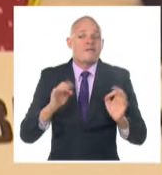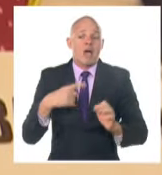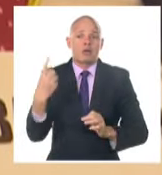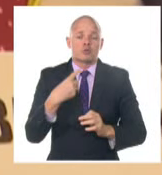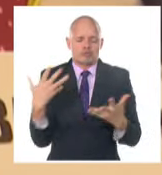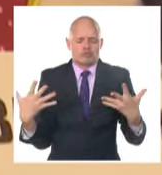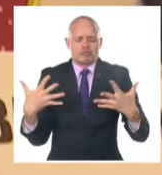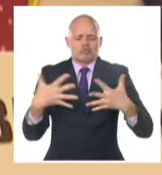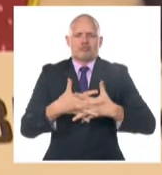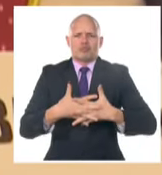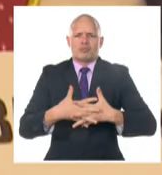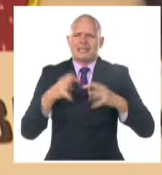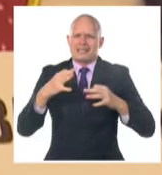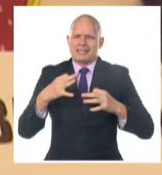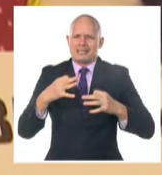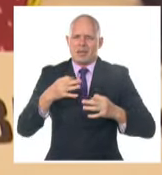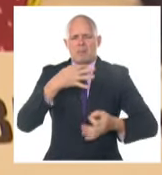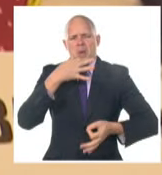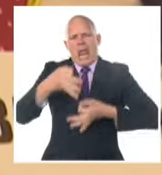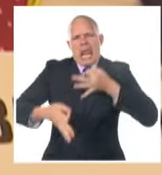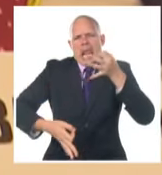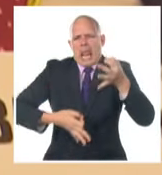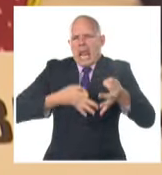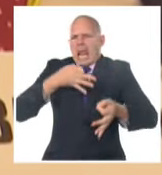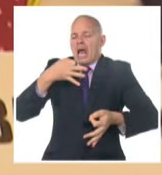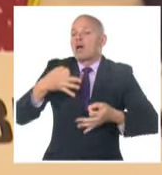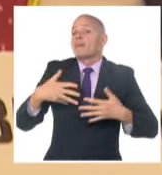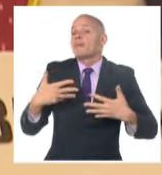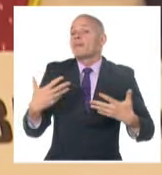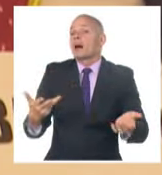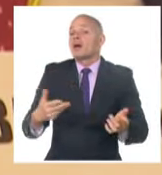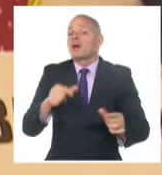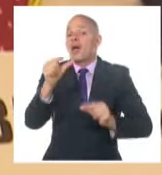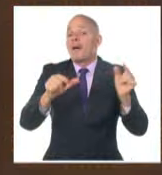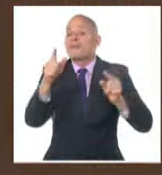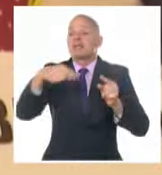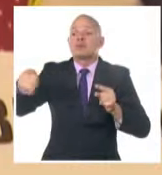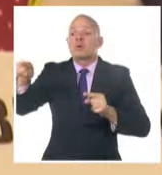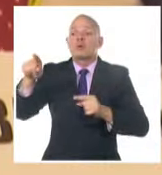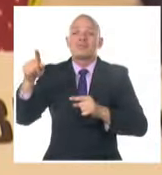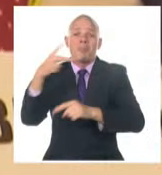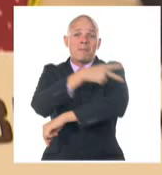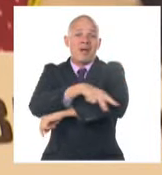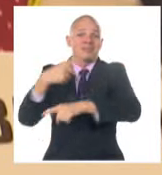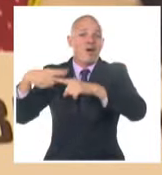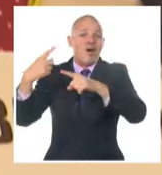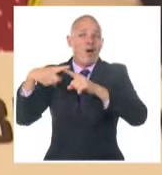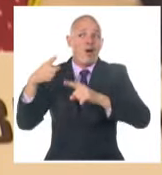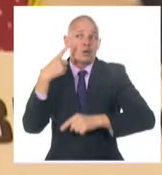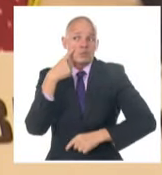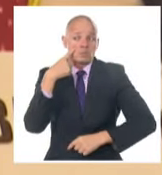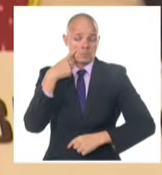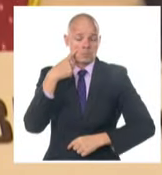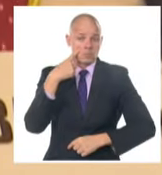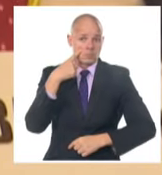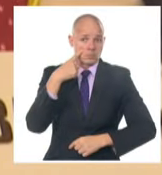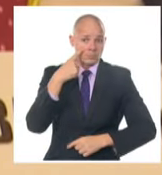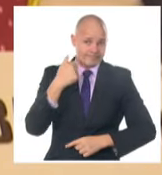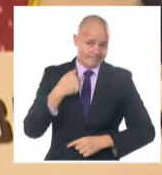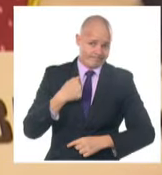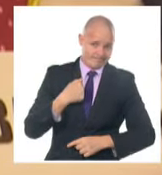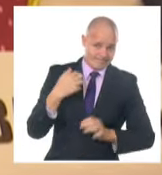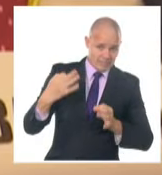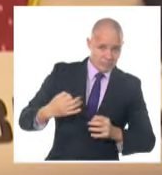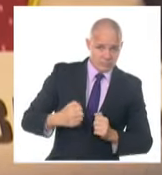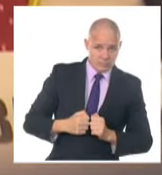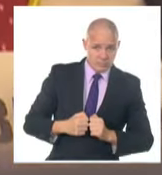en defensa de las aspiraciones y justos reclamos de nuestros pueblos. Cuba, en su